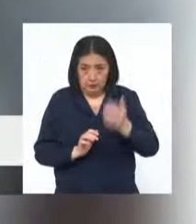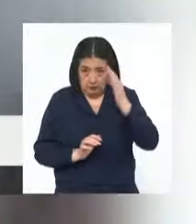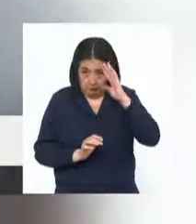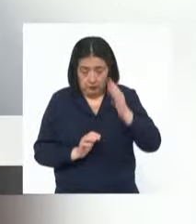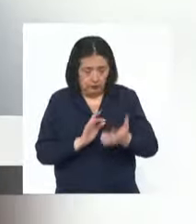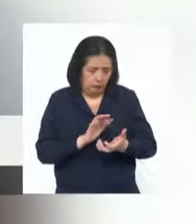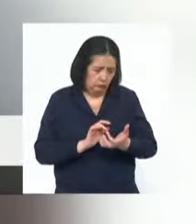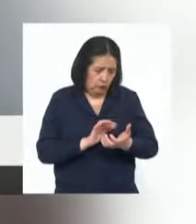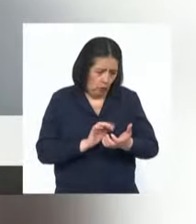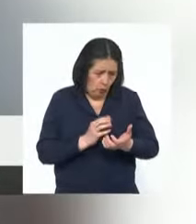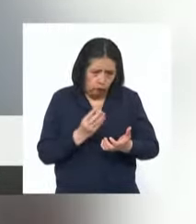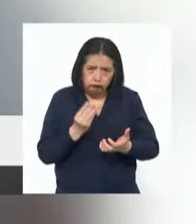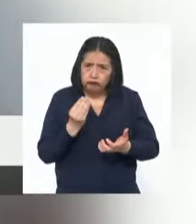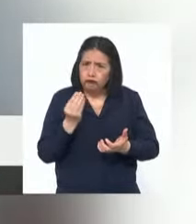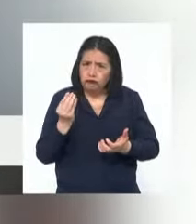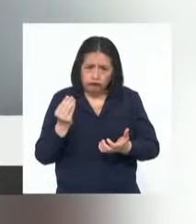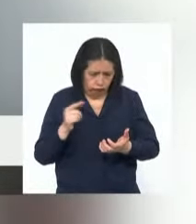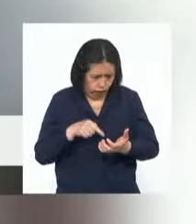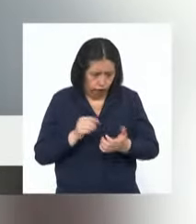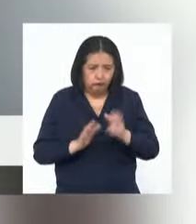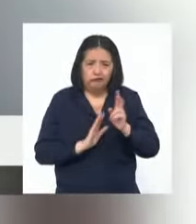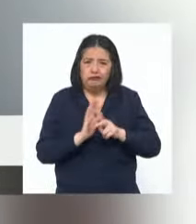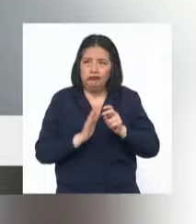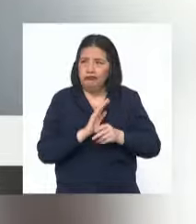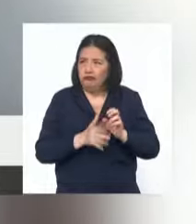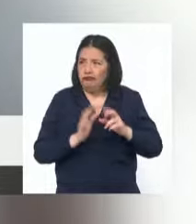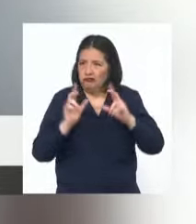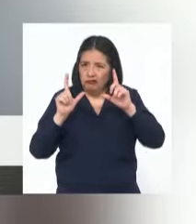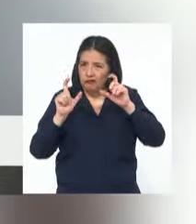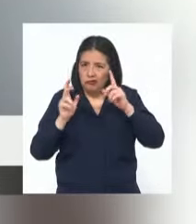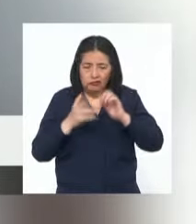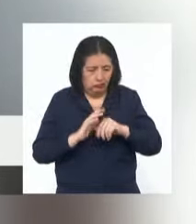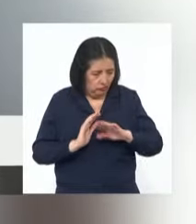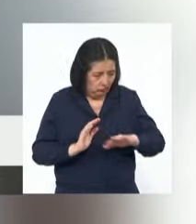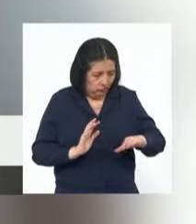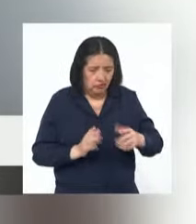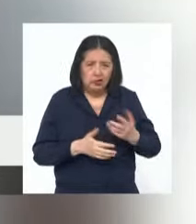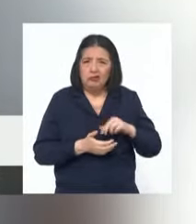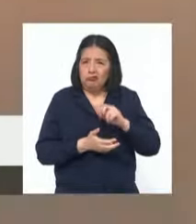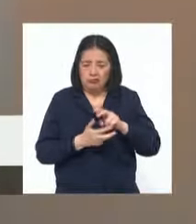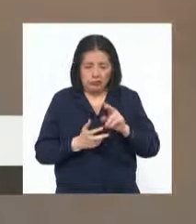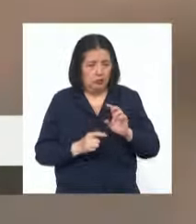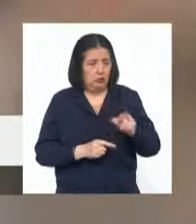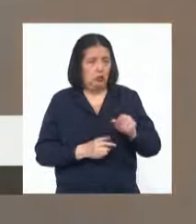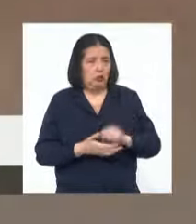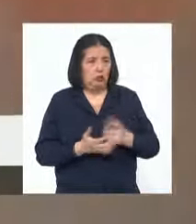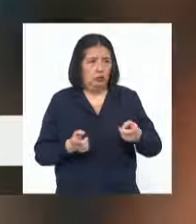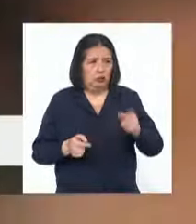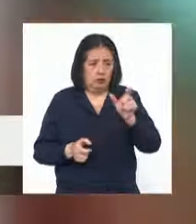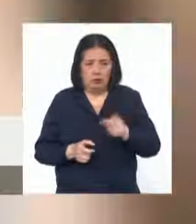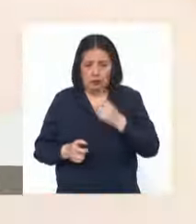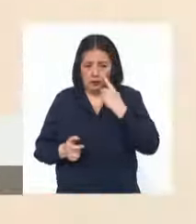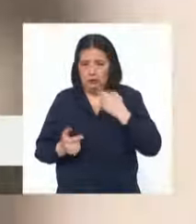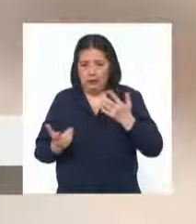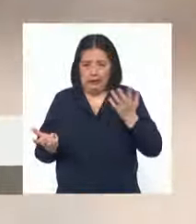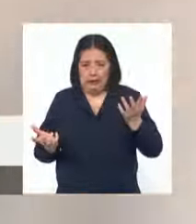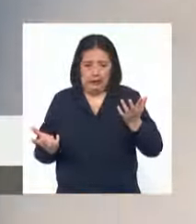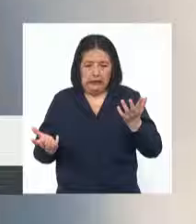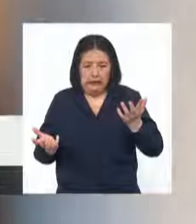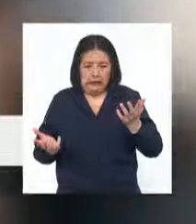policía encontró una gran cantidad de videos y fotos de pornografía infantil, material visual que el intervenido no supo